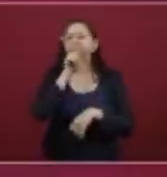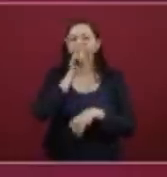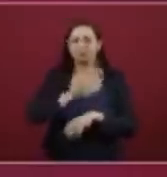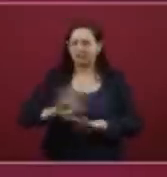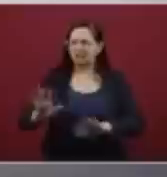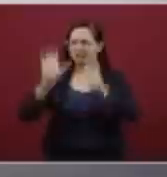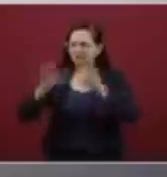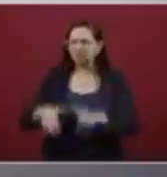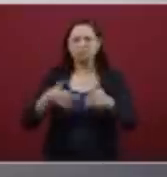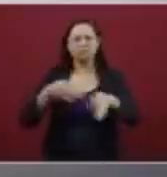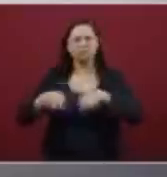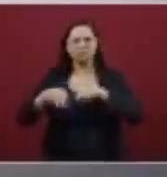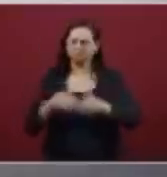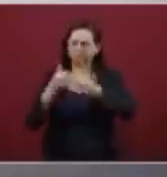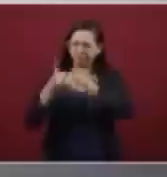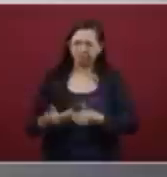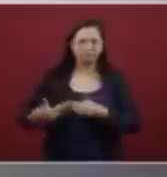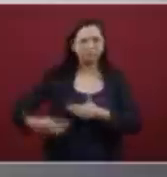permanente.